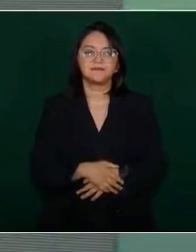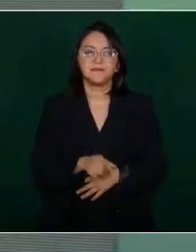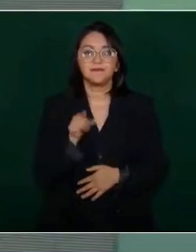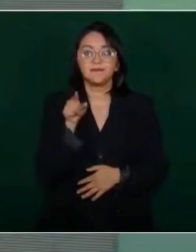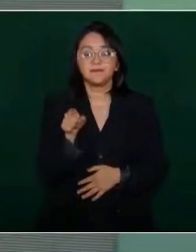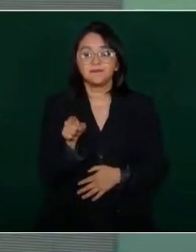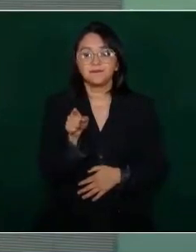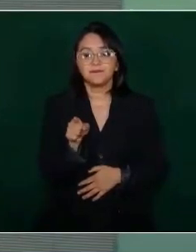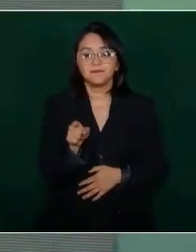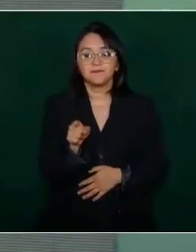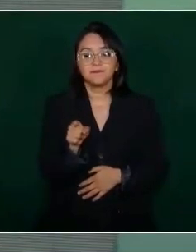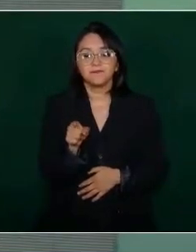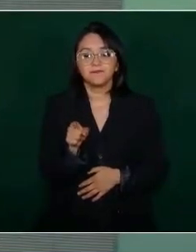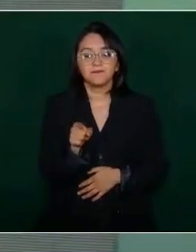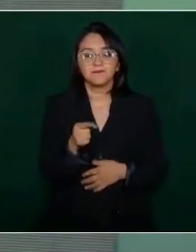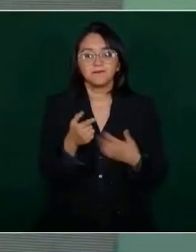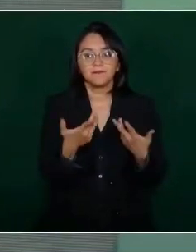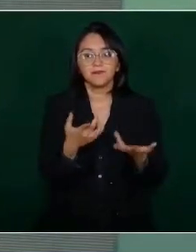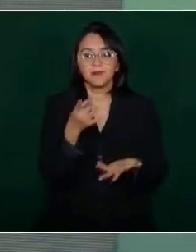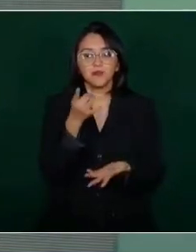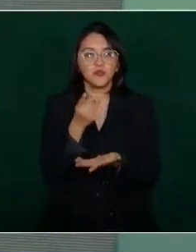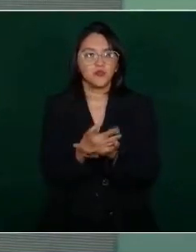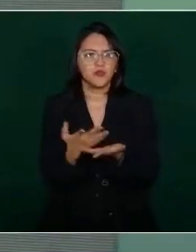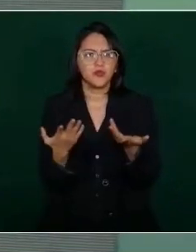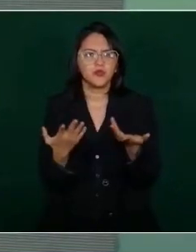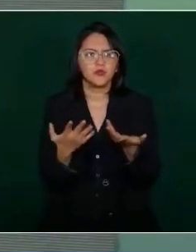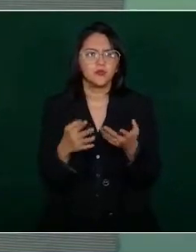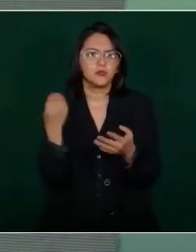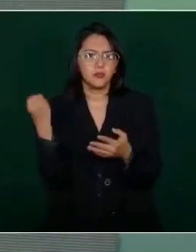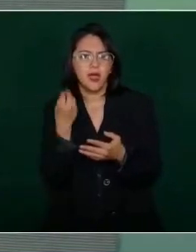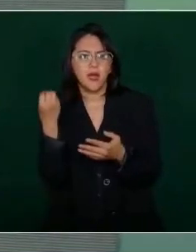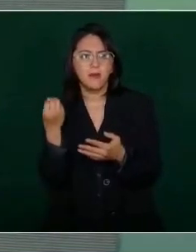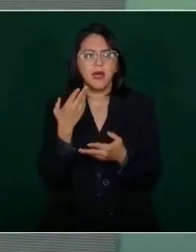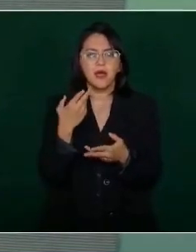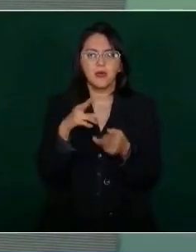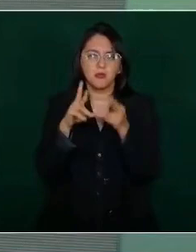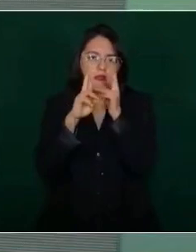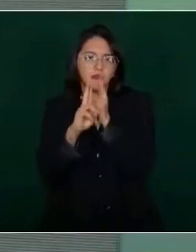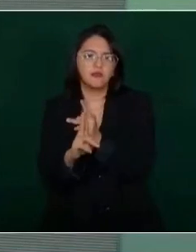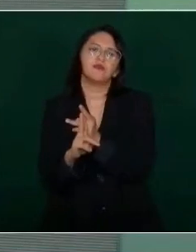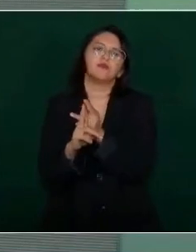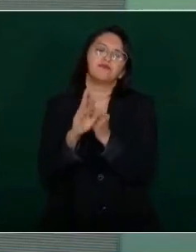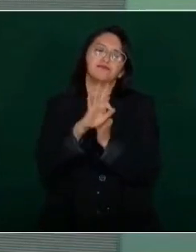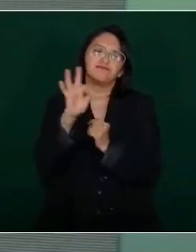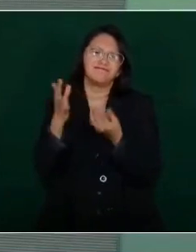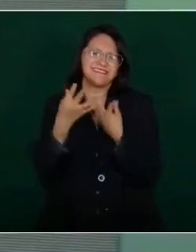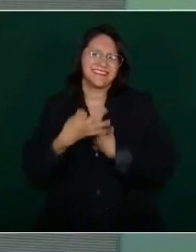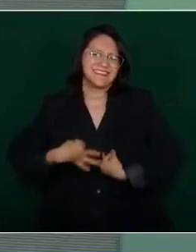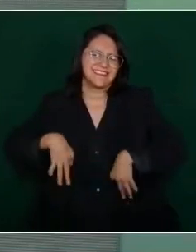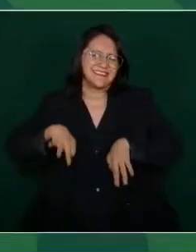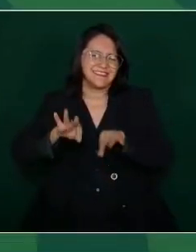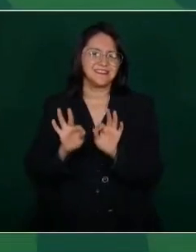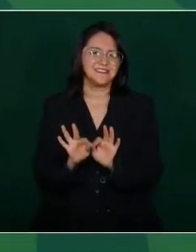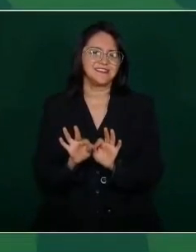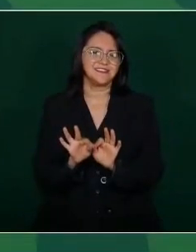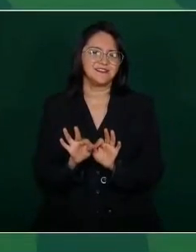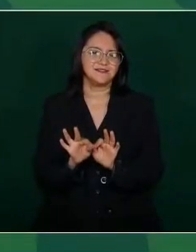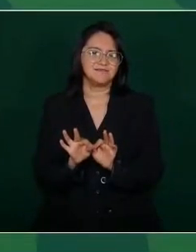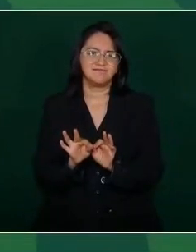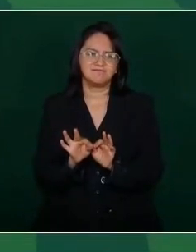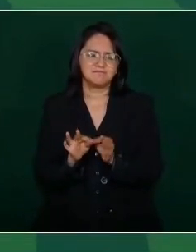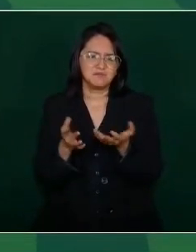es el acto de conmemoración de esta fecha tan importante, porque